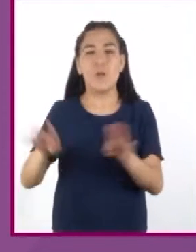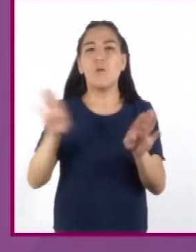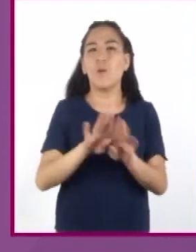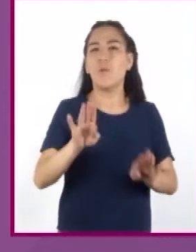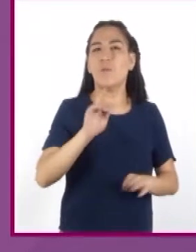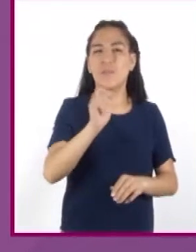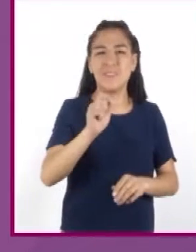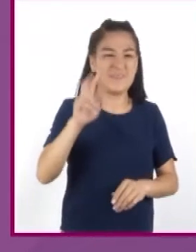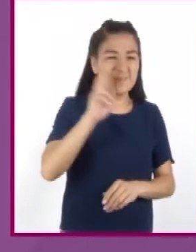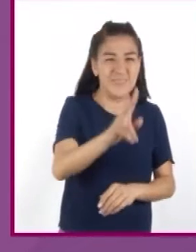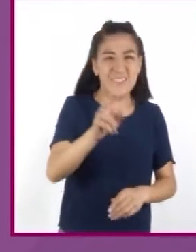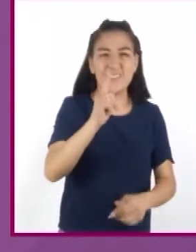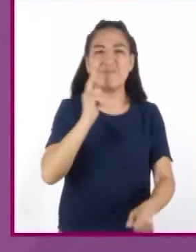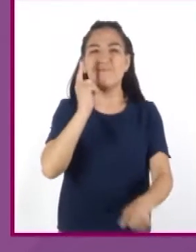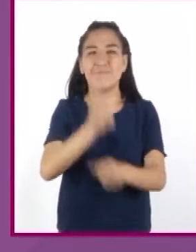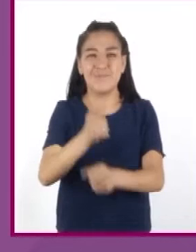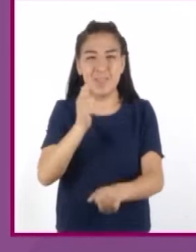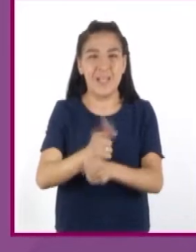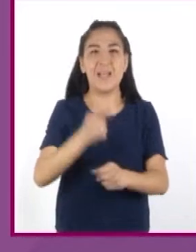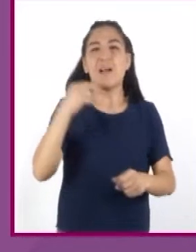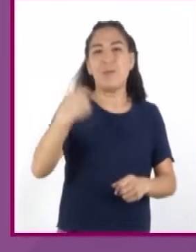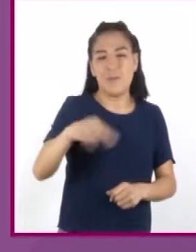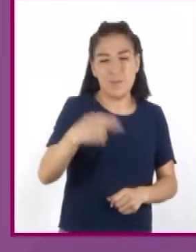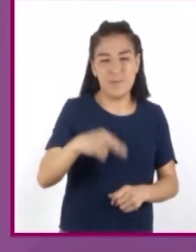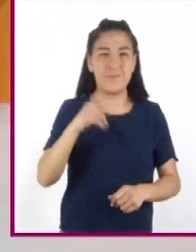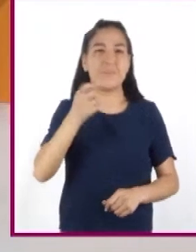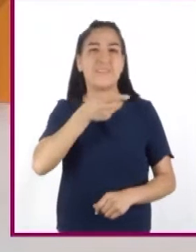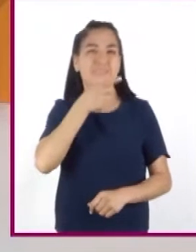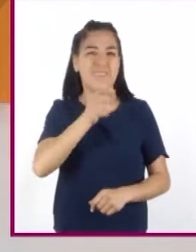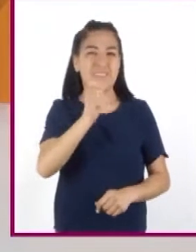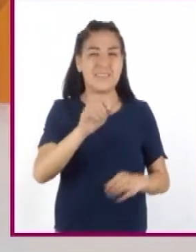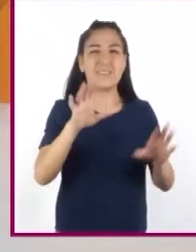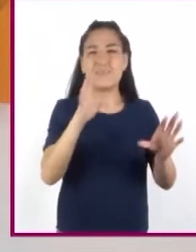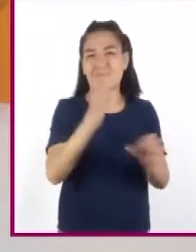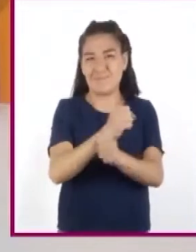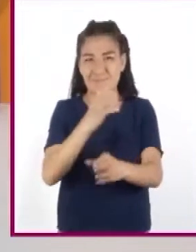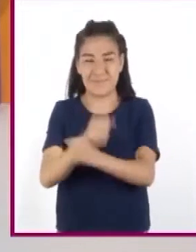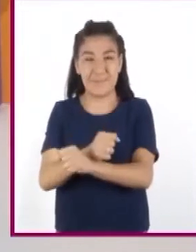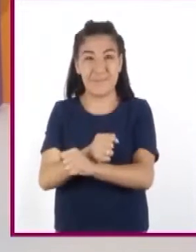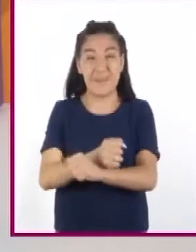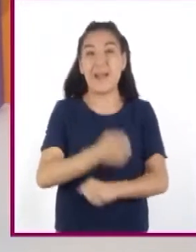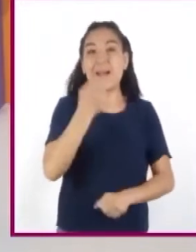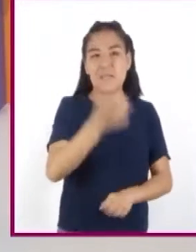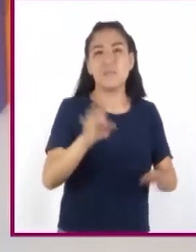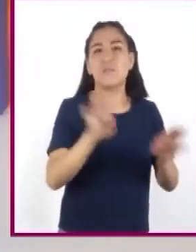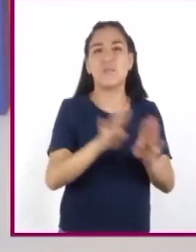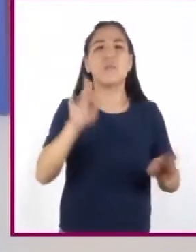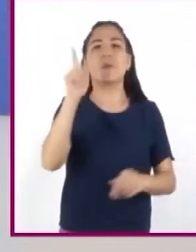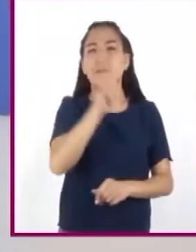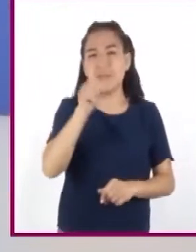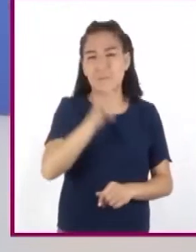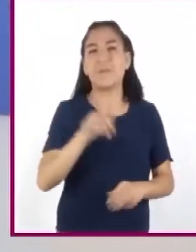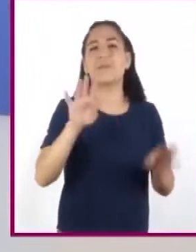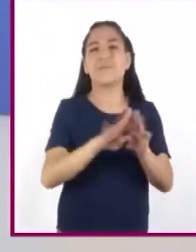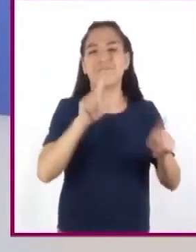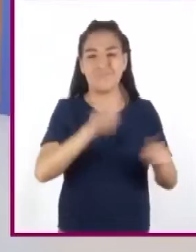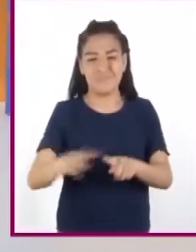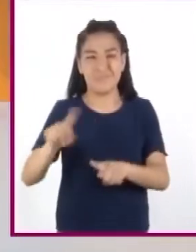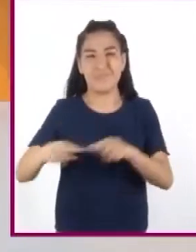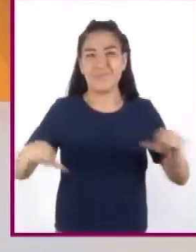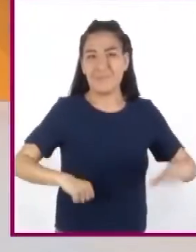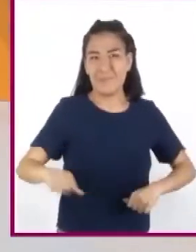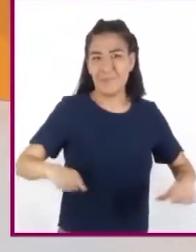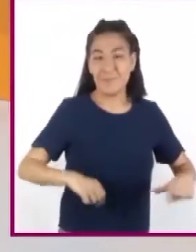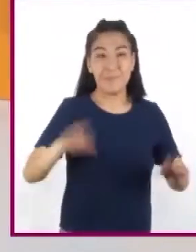de definirlas y de nombrarlas. Además, la lengua es un elemento dinámico cambiante, ya que